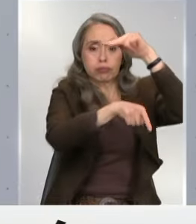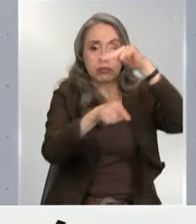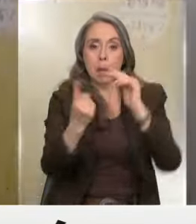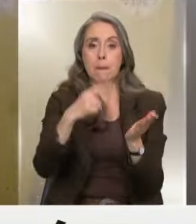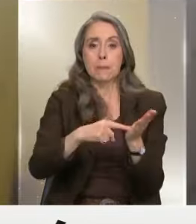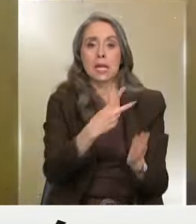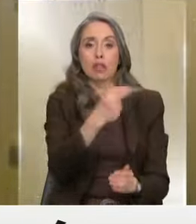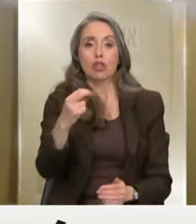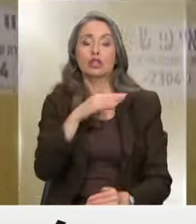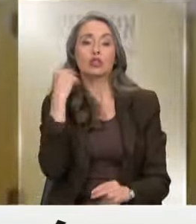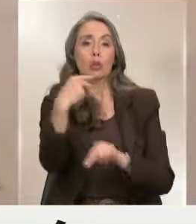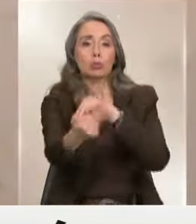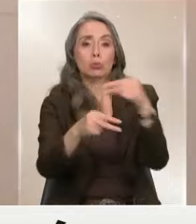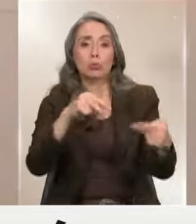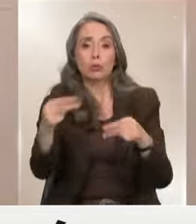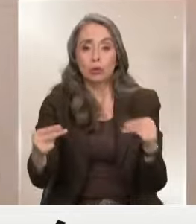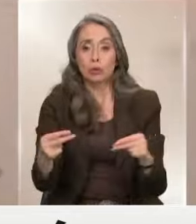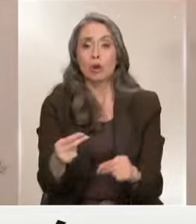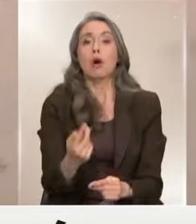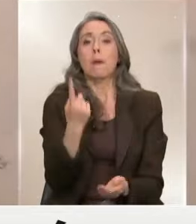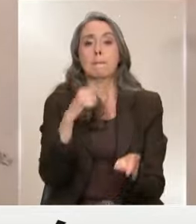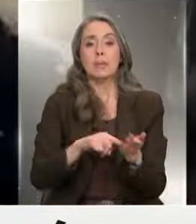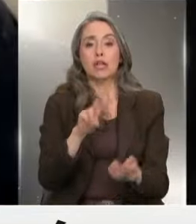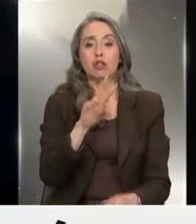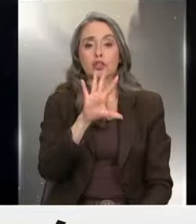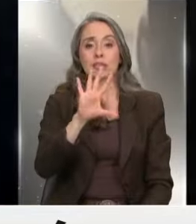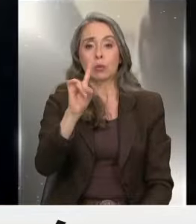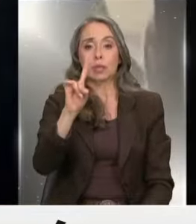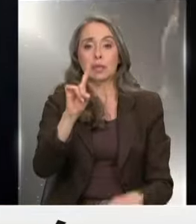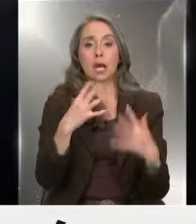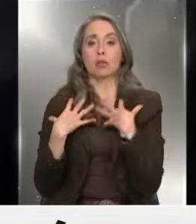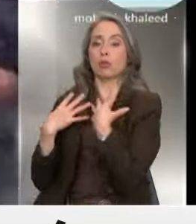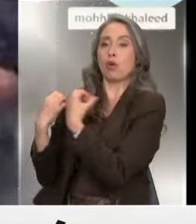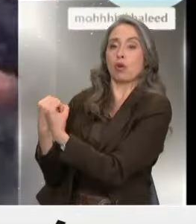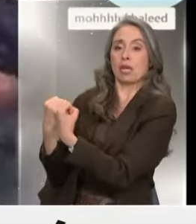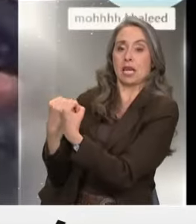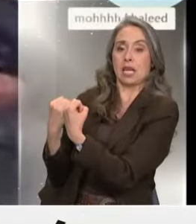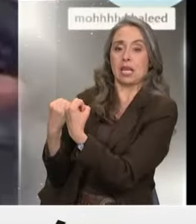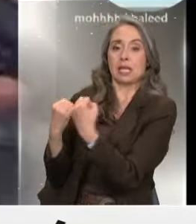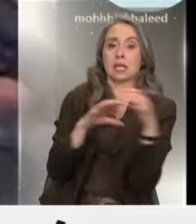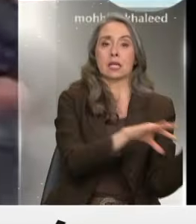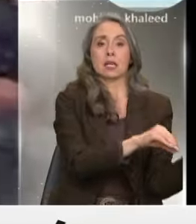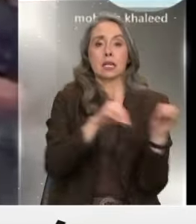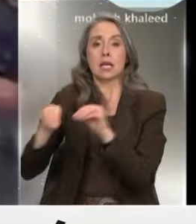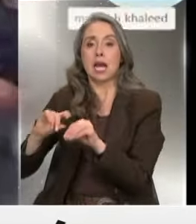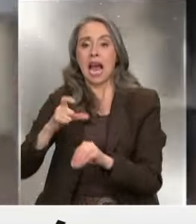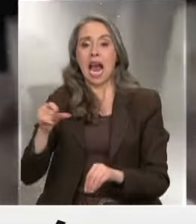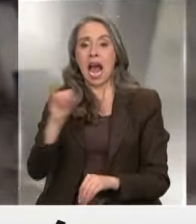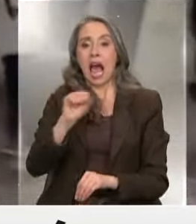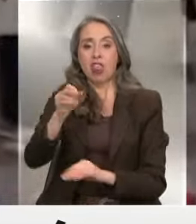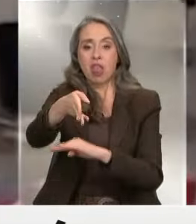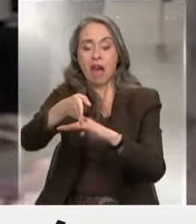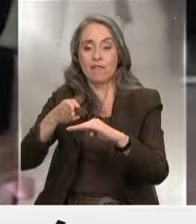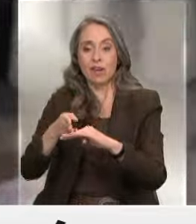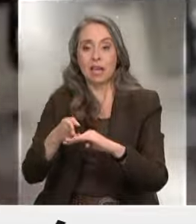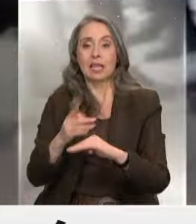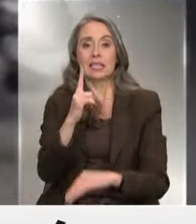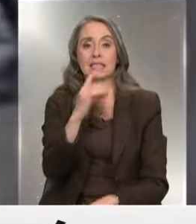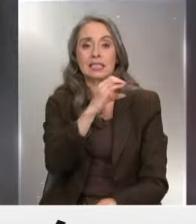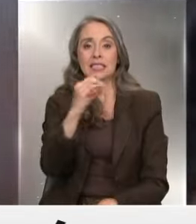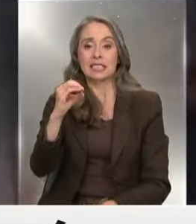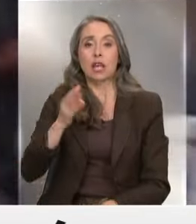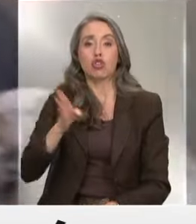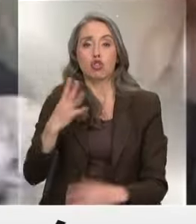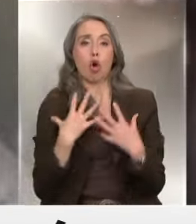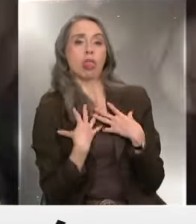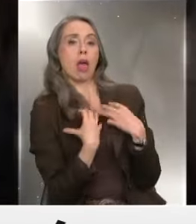1.200 personas fueron asesinadas y 251 fueron tomadas como rehenes y trasladadas a Gaza. De ellas, cerca de 100